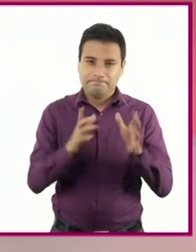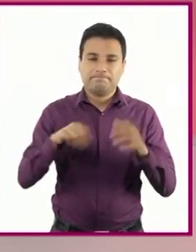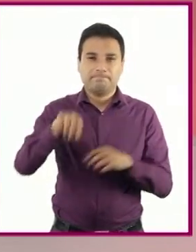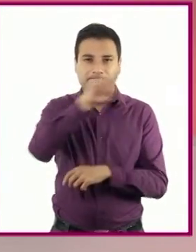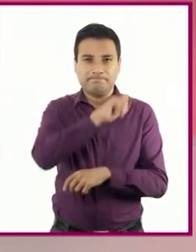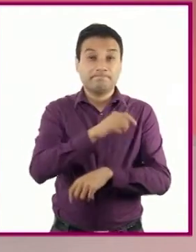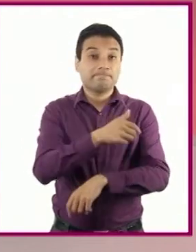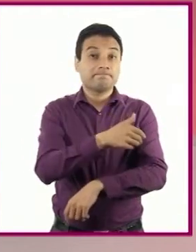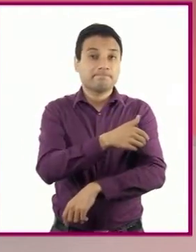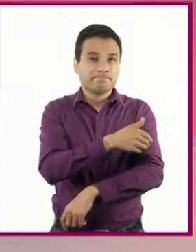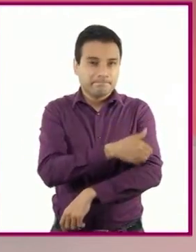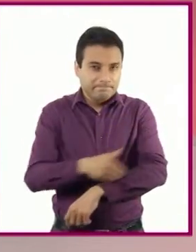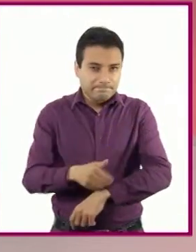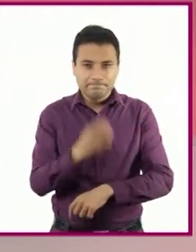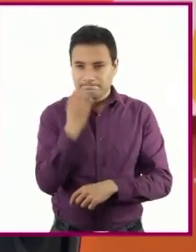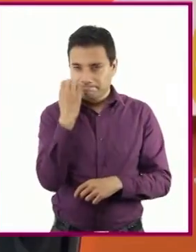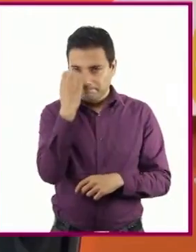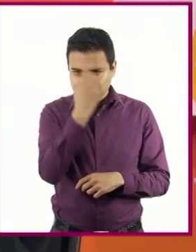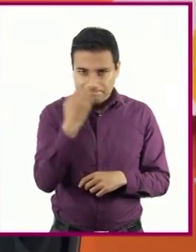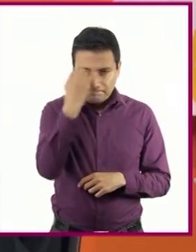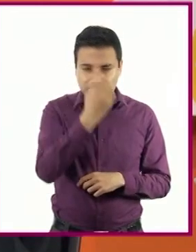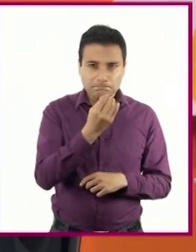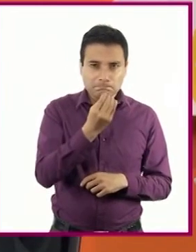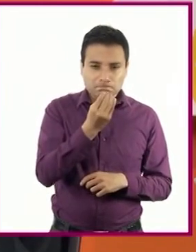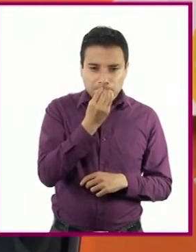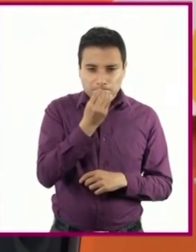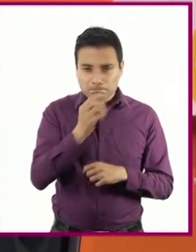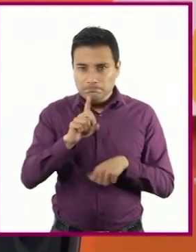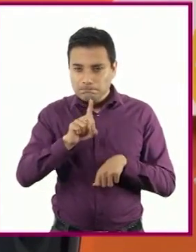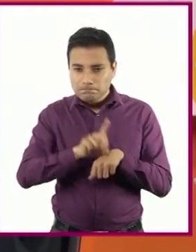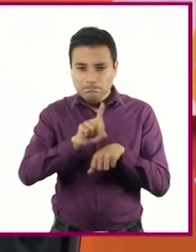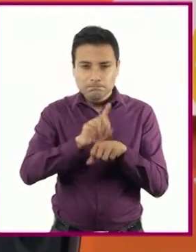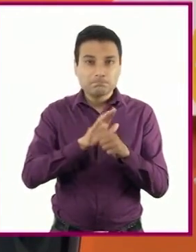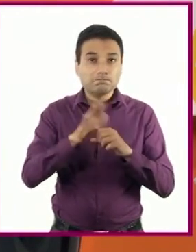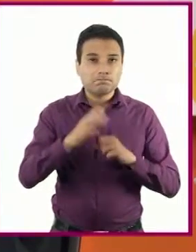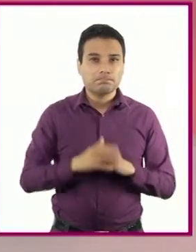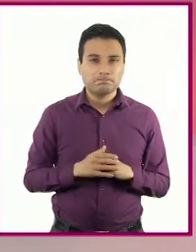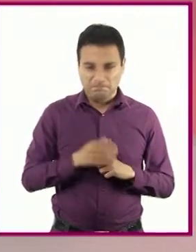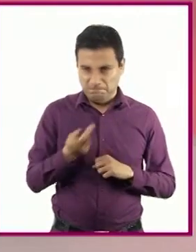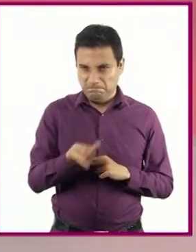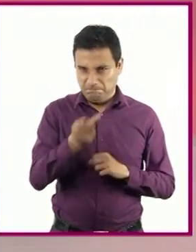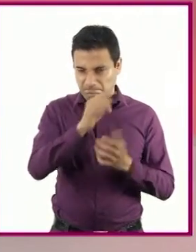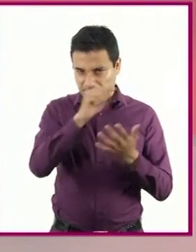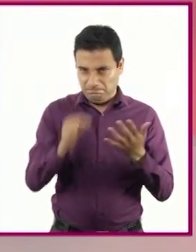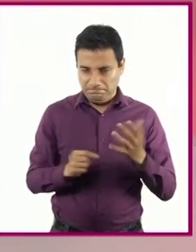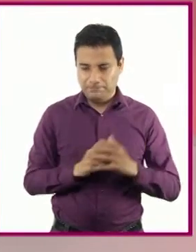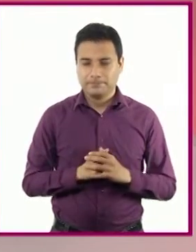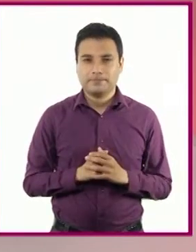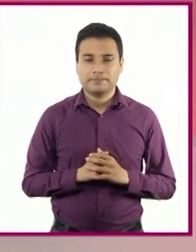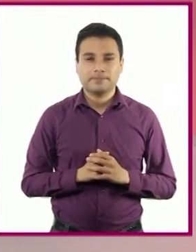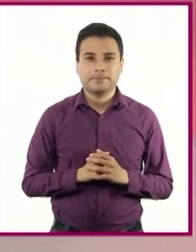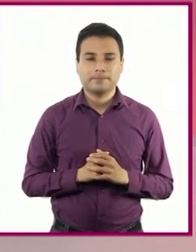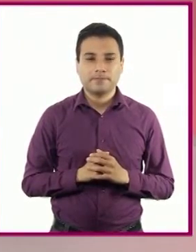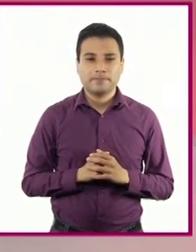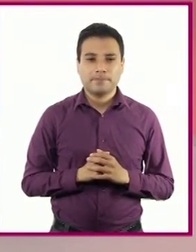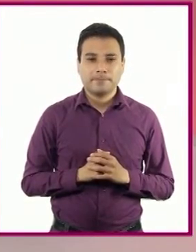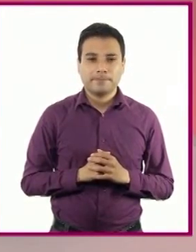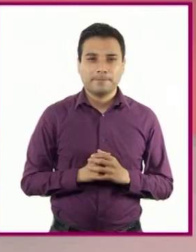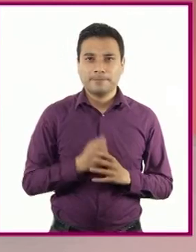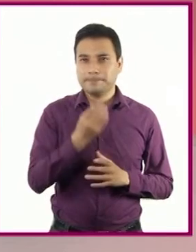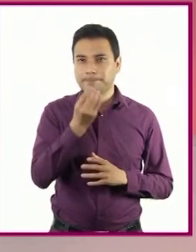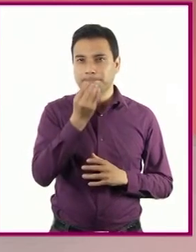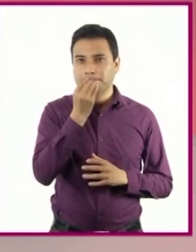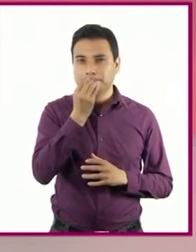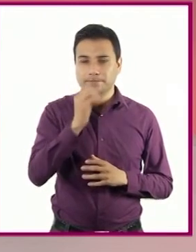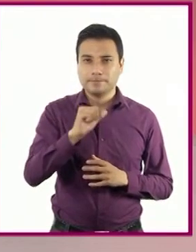familia analicen los alimentos que consumen día con día y respondan lo siguiente. ¿Qué cantidad de alimentos ácidos